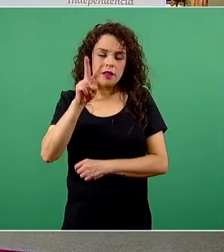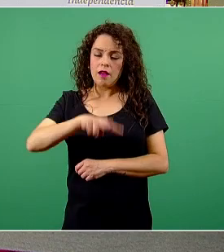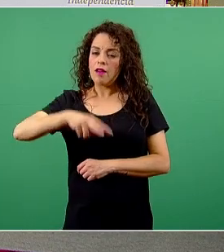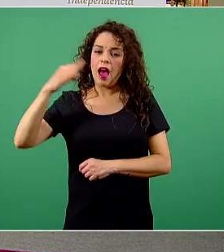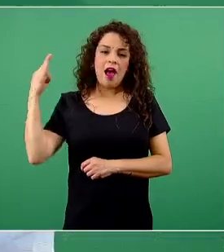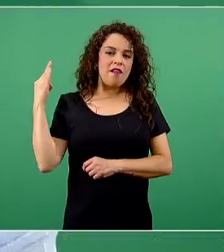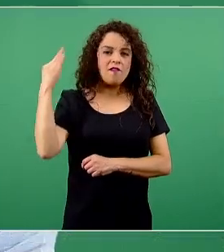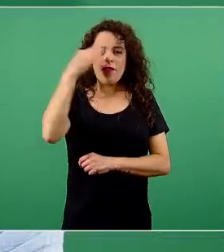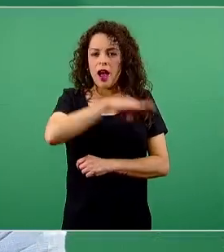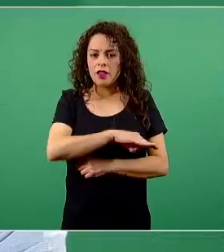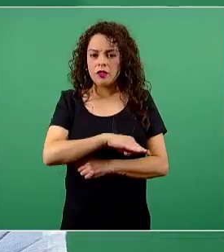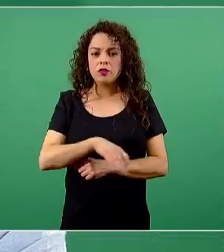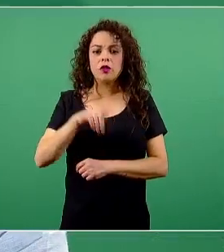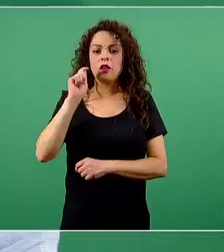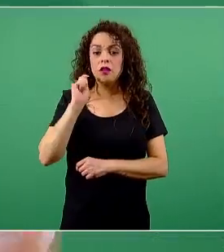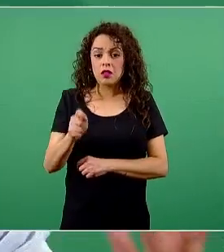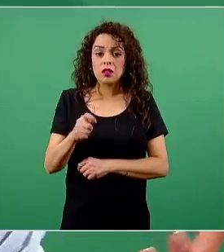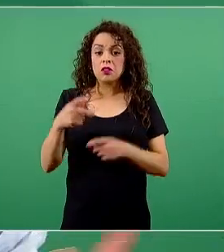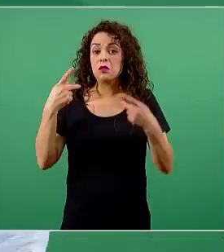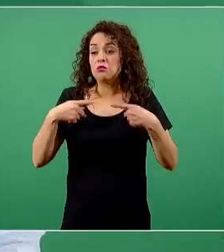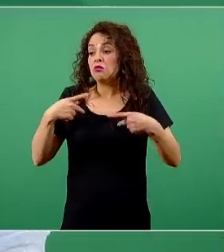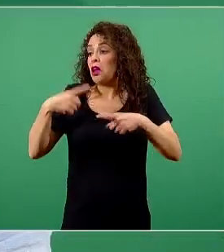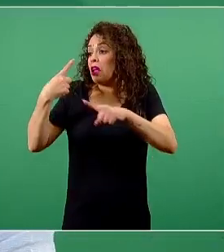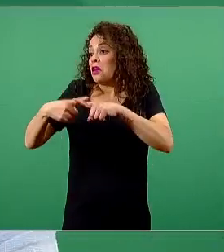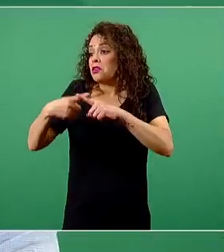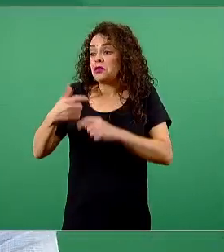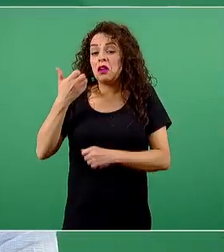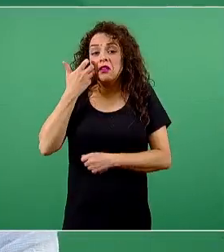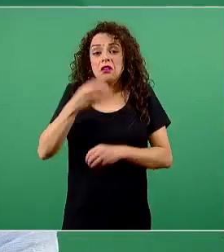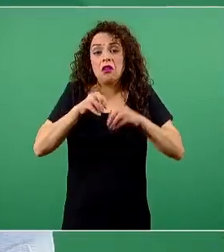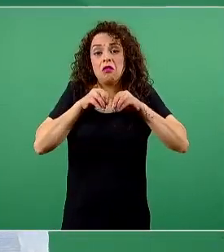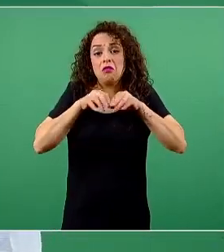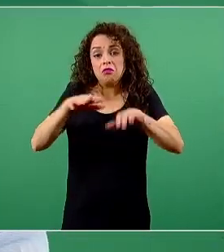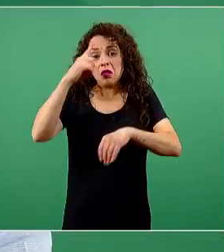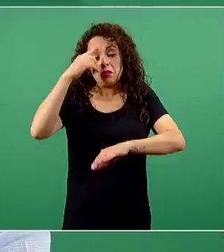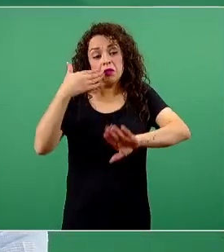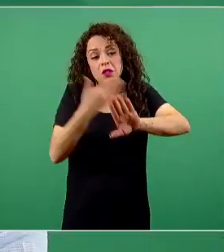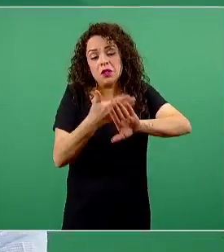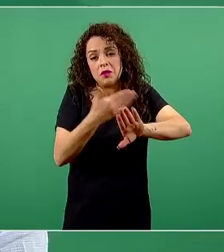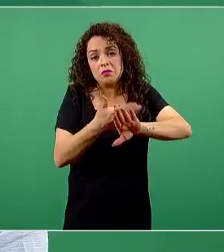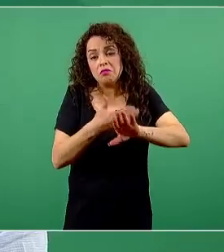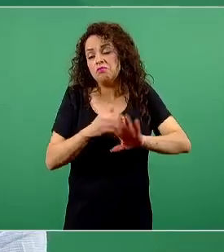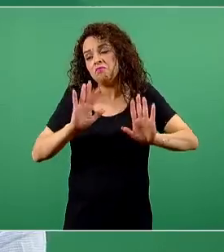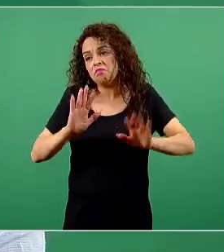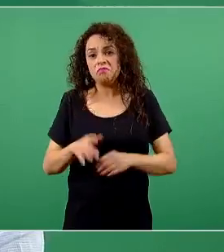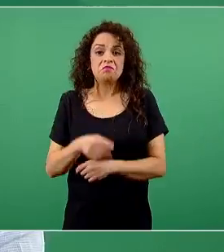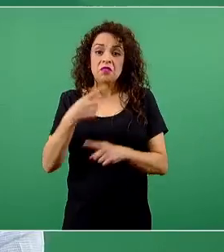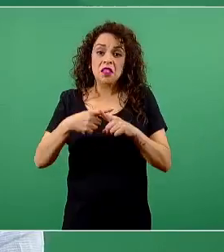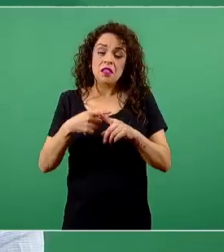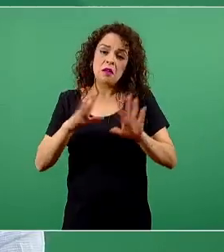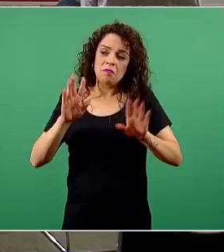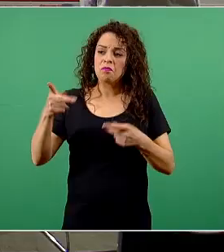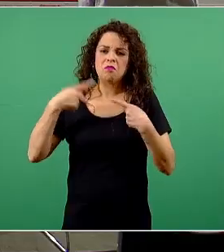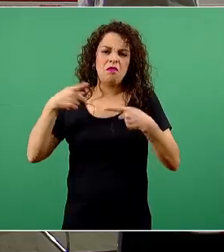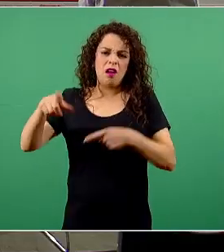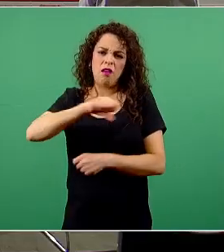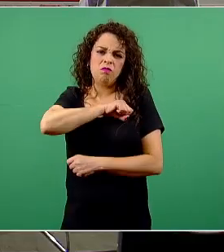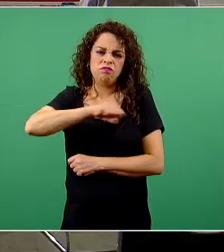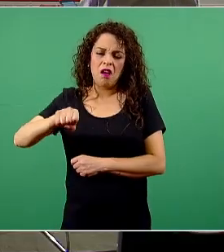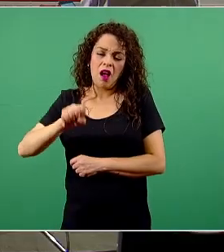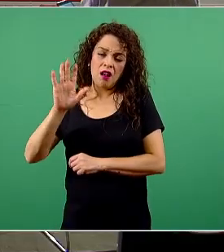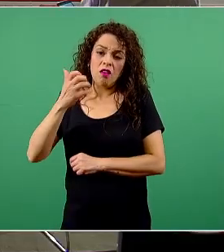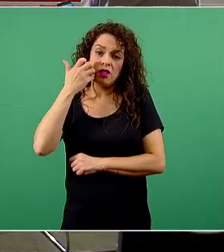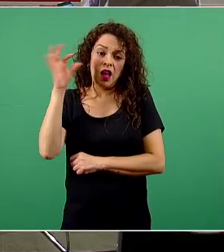Es parte de una campaña de sabotaje, quién sabe quién la perpetra, seguramente una mente muy perversa y malintencionada